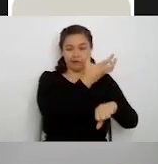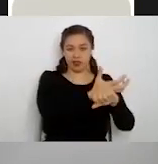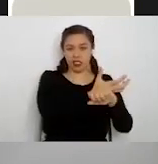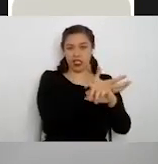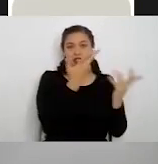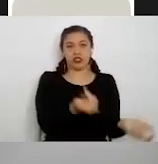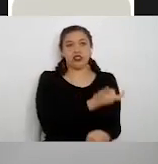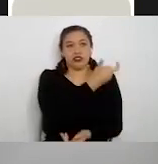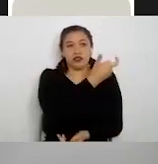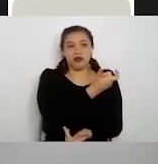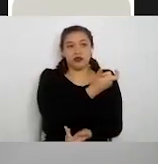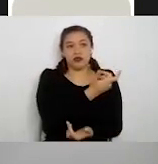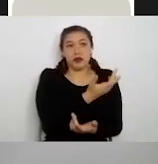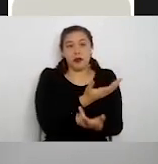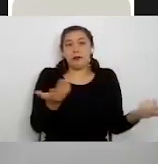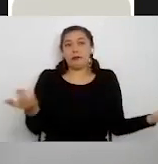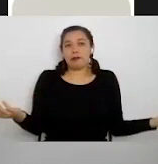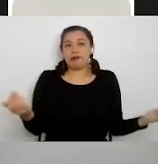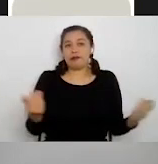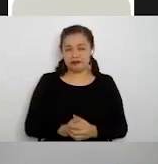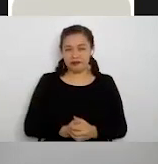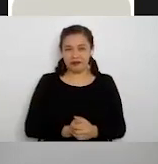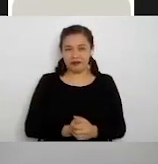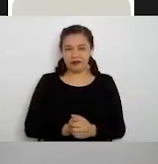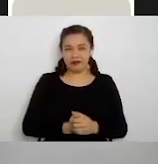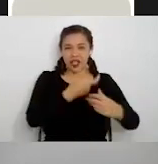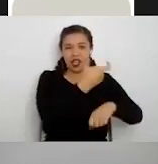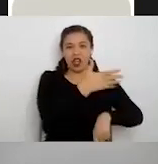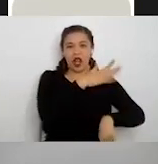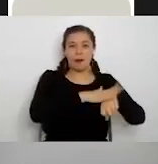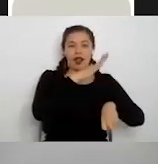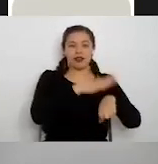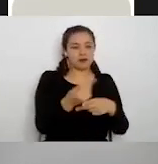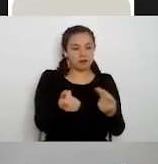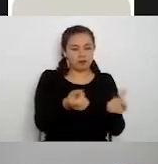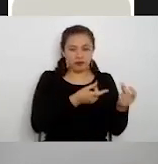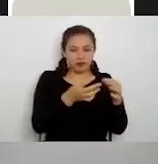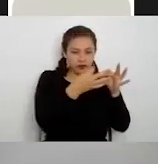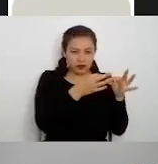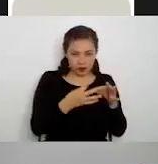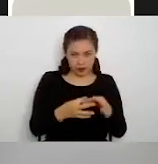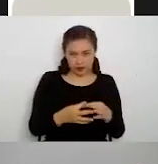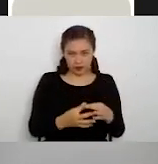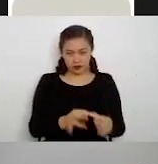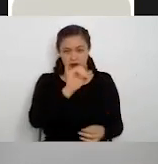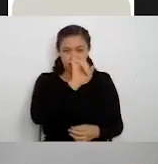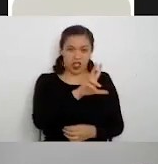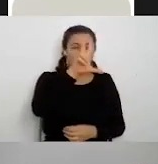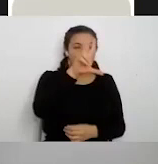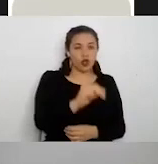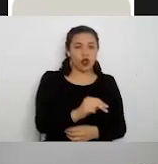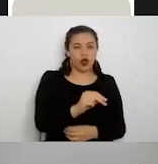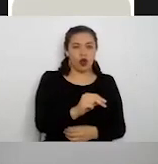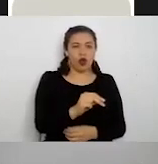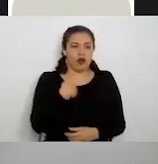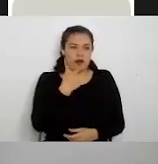que es la economía más eficiente, y no porque sea o no simpatizante de Estados Unidos, es